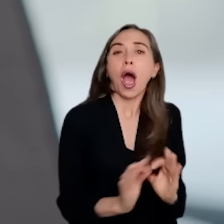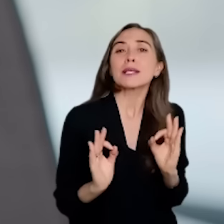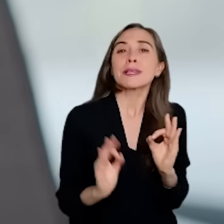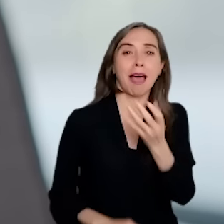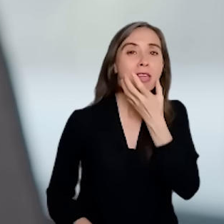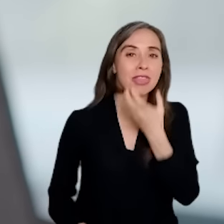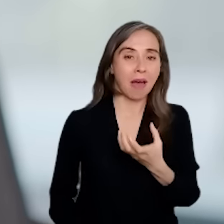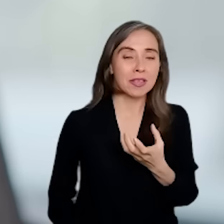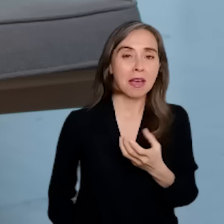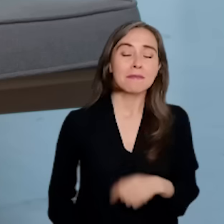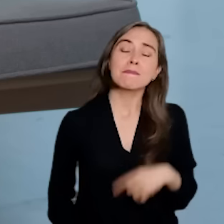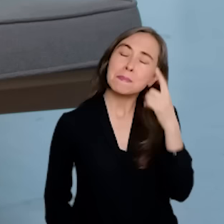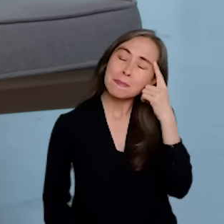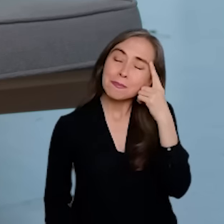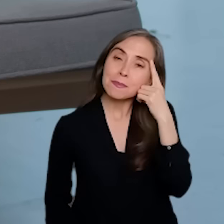en esta Navidad?